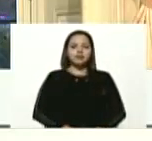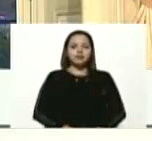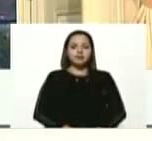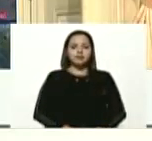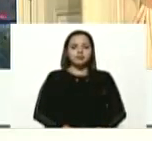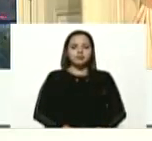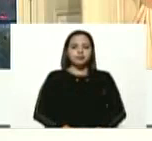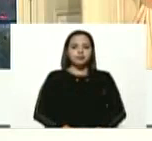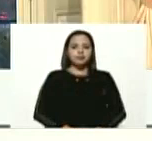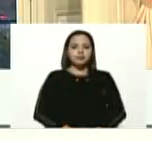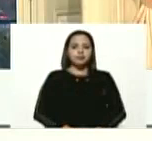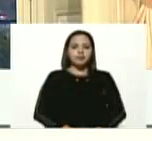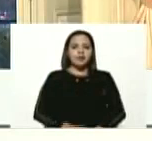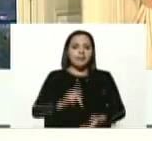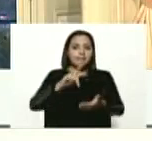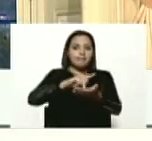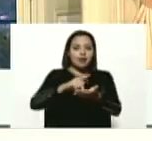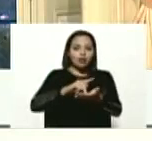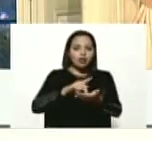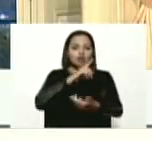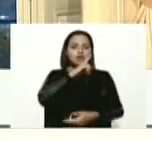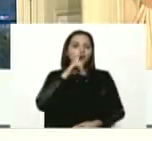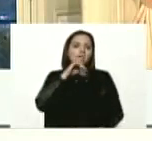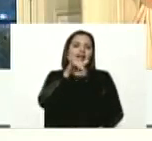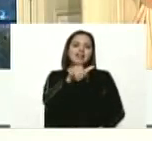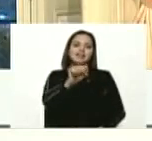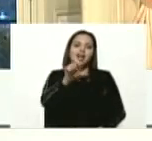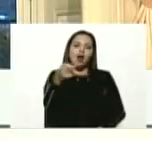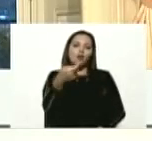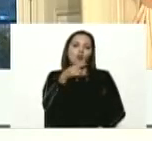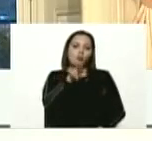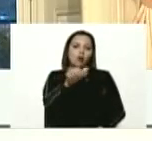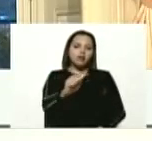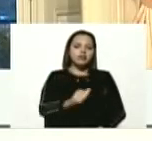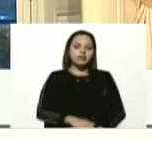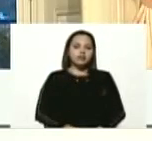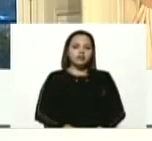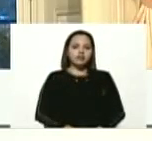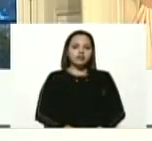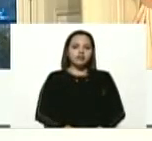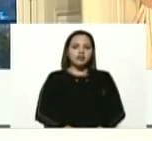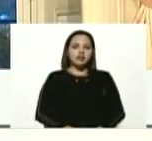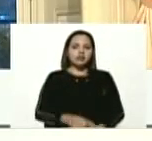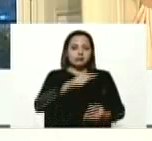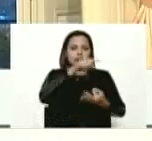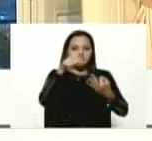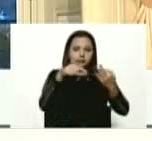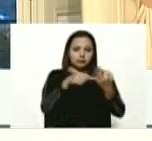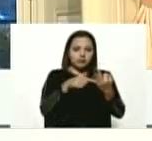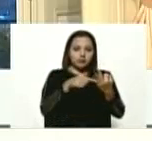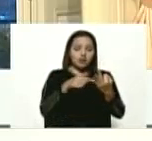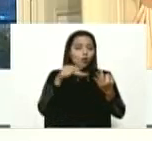en Guacara, parroquia Yagua. Allá está Néstor Sánchez, director